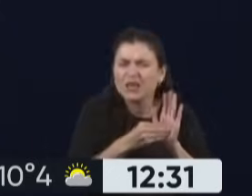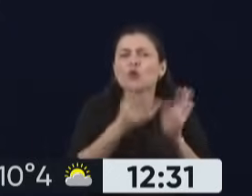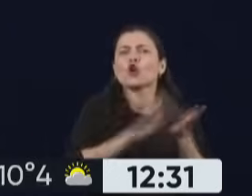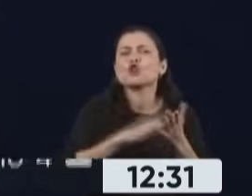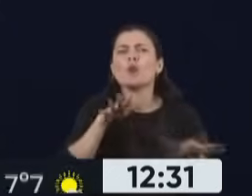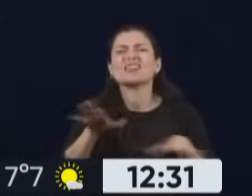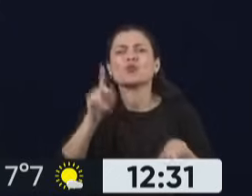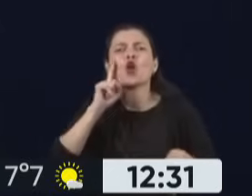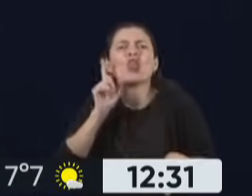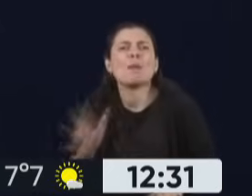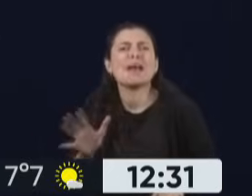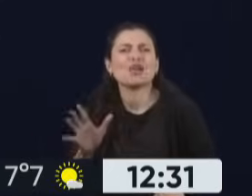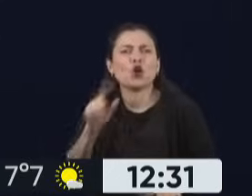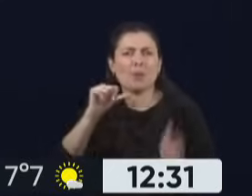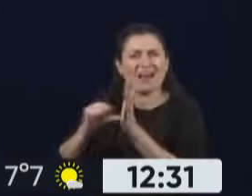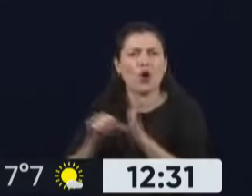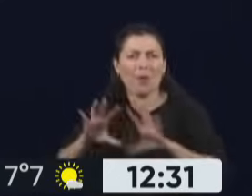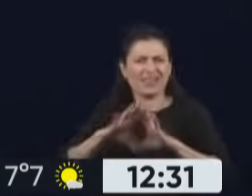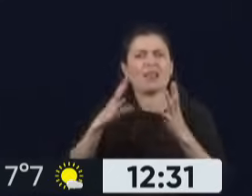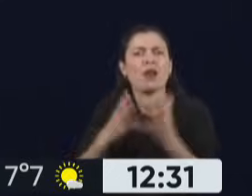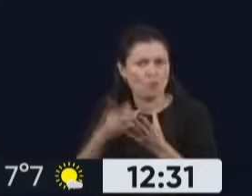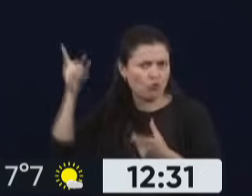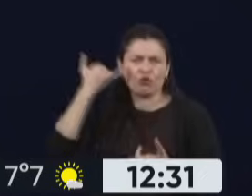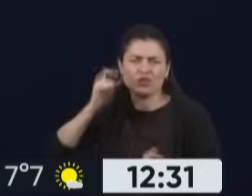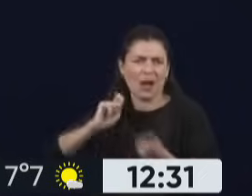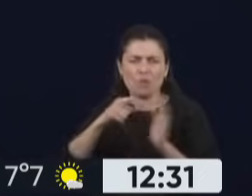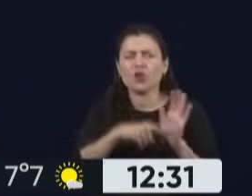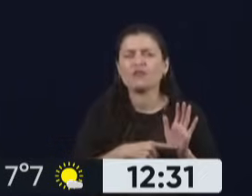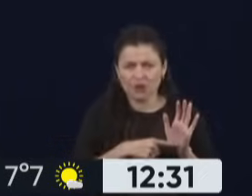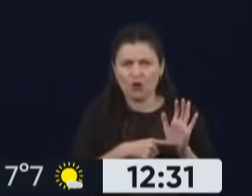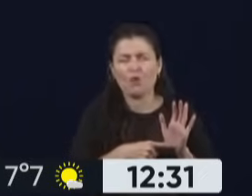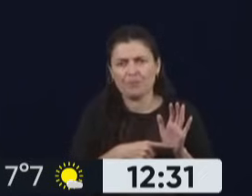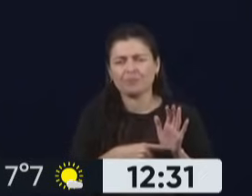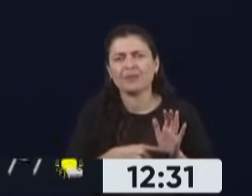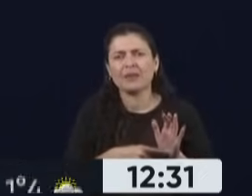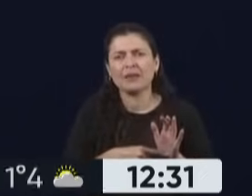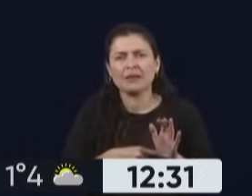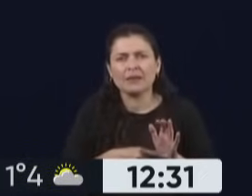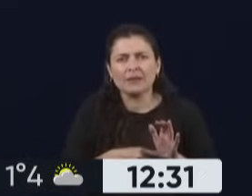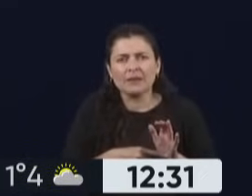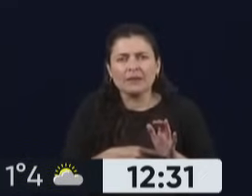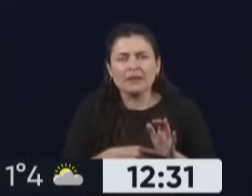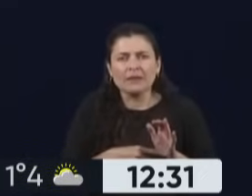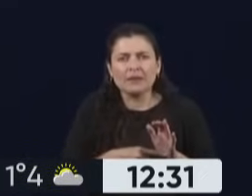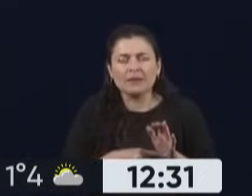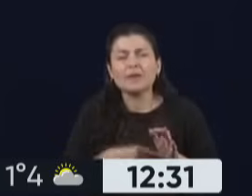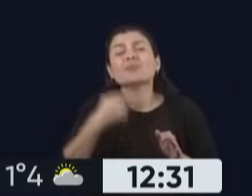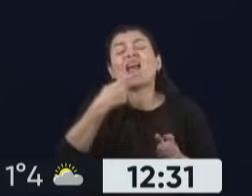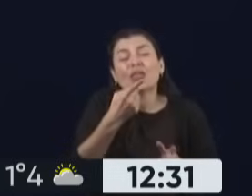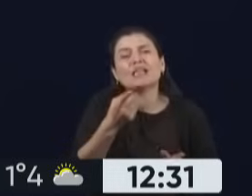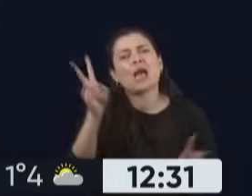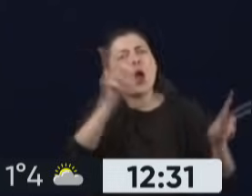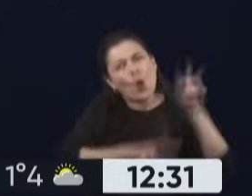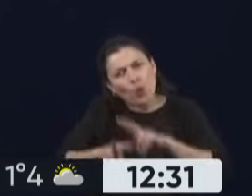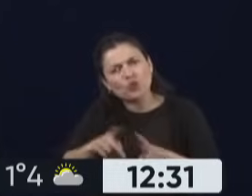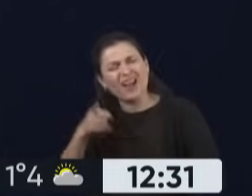riesgo. ¿Con qué sentido? ¿Con qué orientación? Bueno, que todo el sistema antilavado y antifinanciamiento del terrorismo y